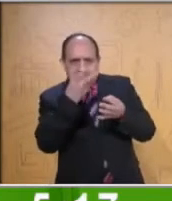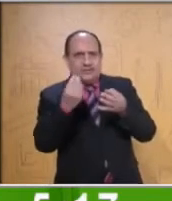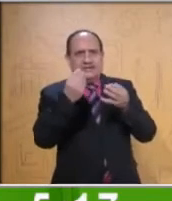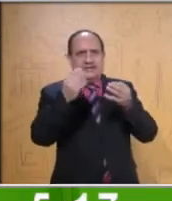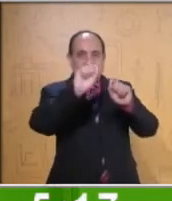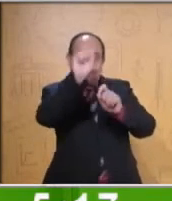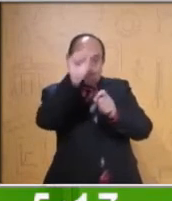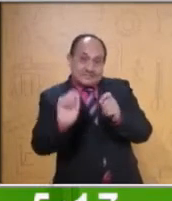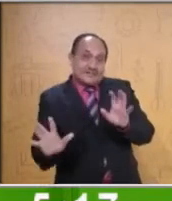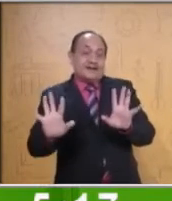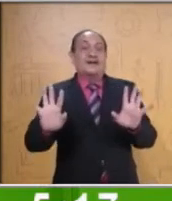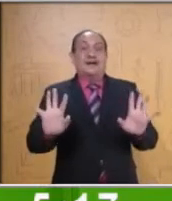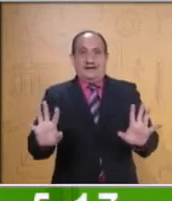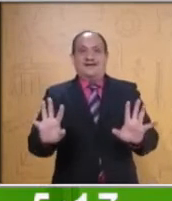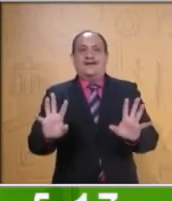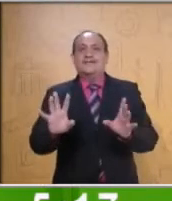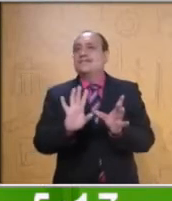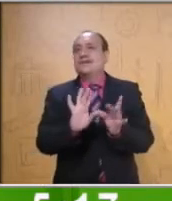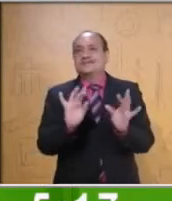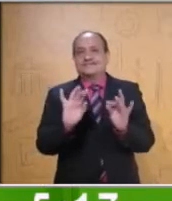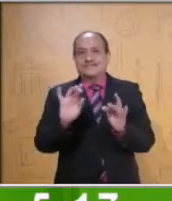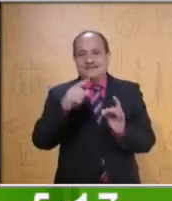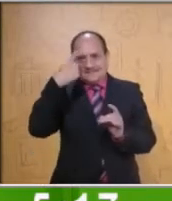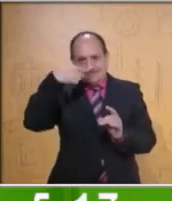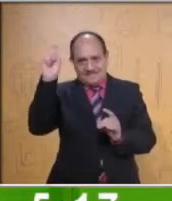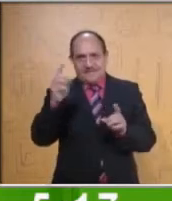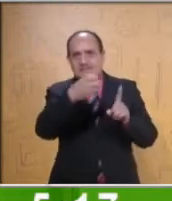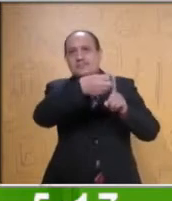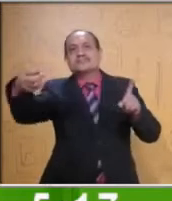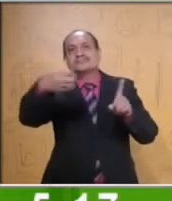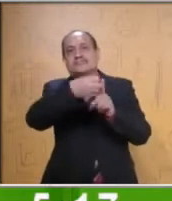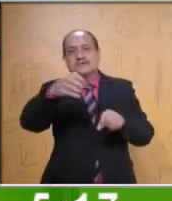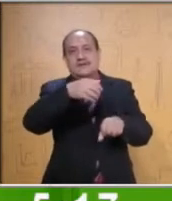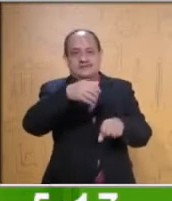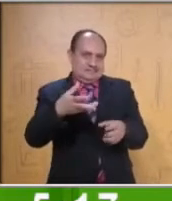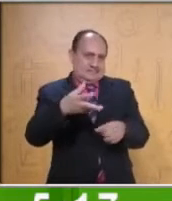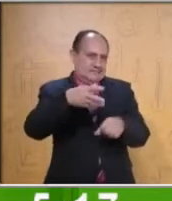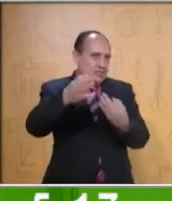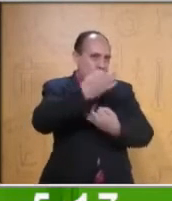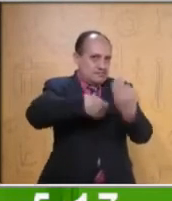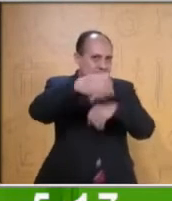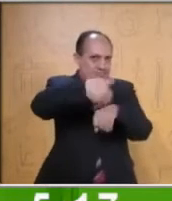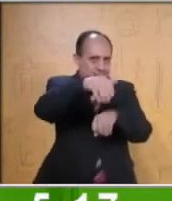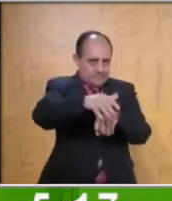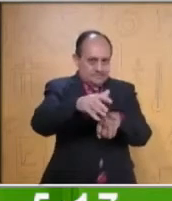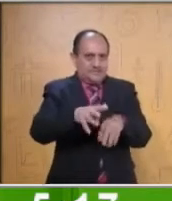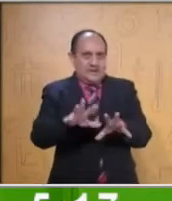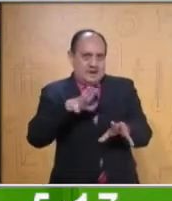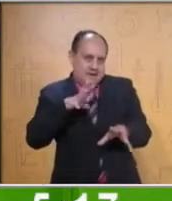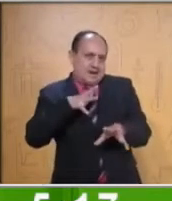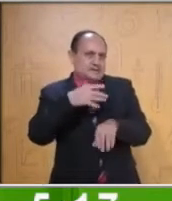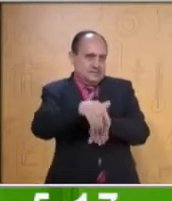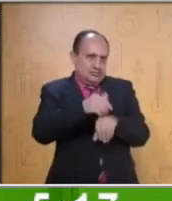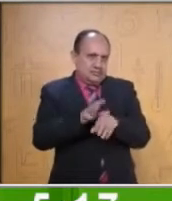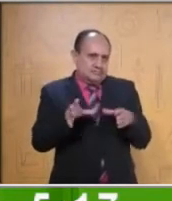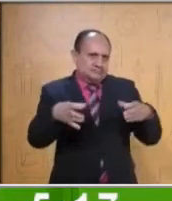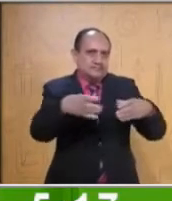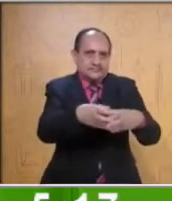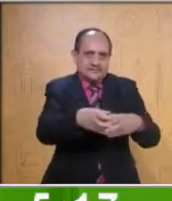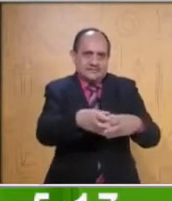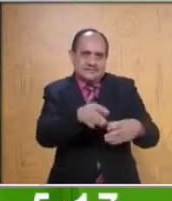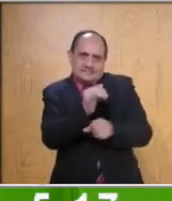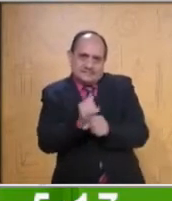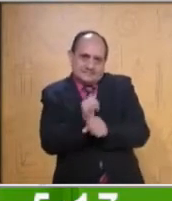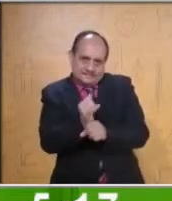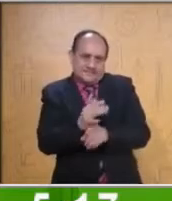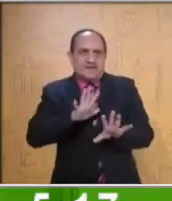pues me va a resultar más sencillo organizar todos mis datos. Recuérdense que aquí trabajamos con muchos números. Ustedes podrán ver,